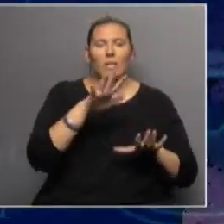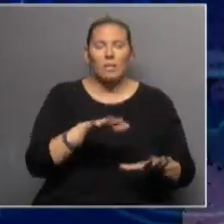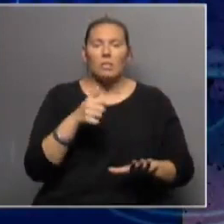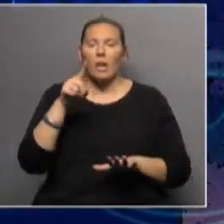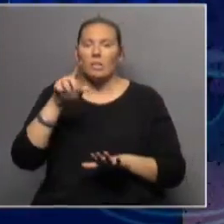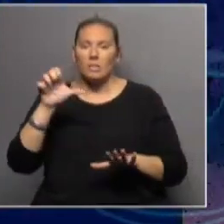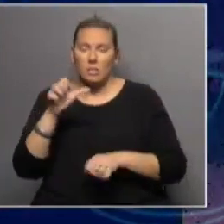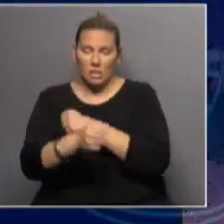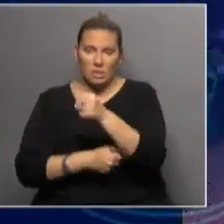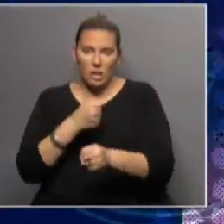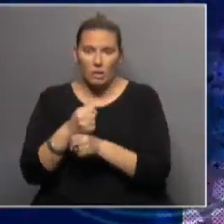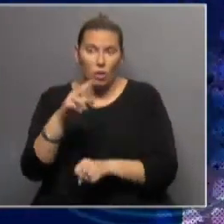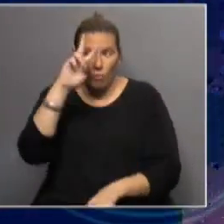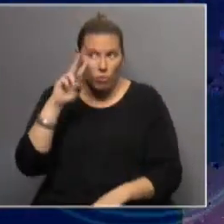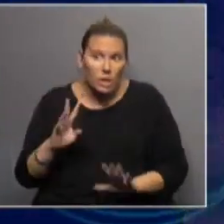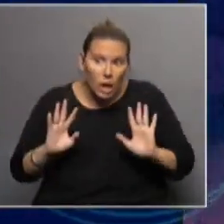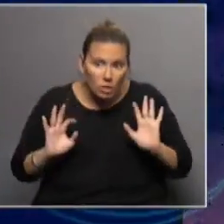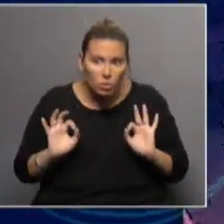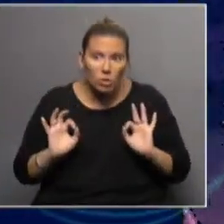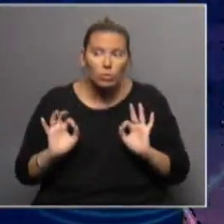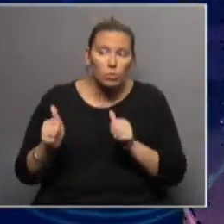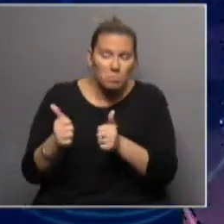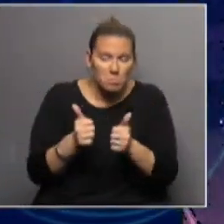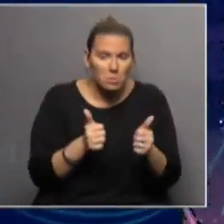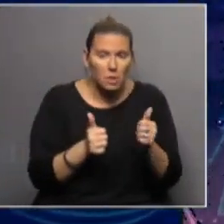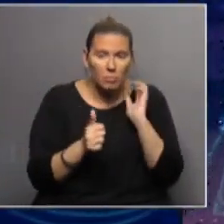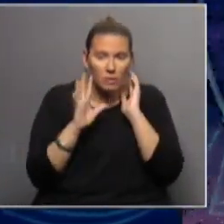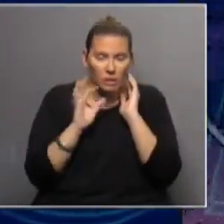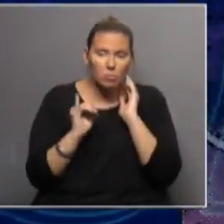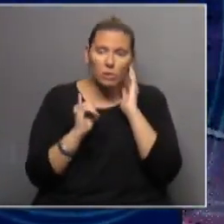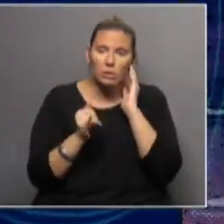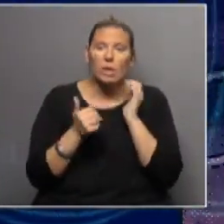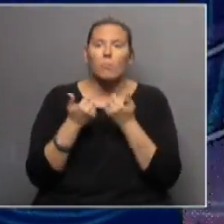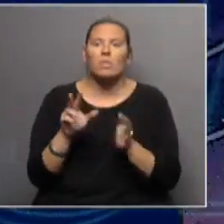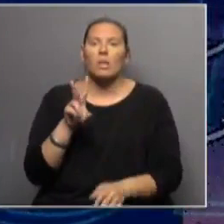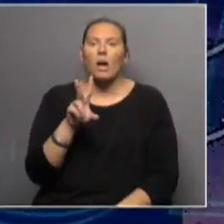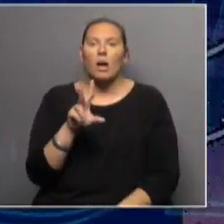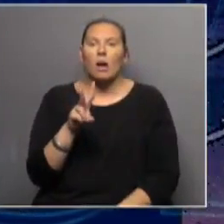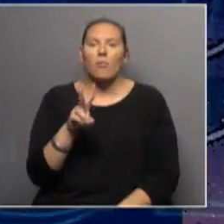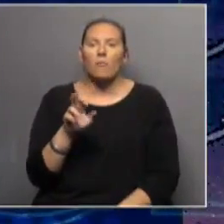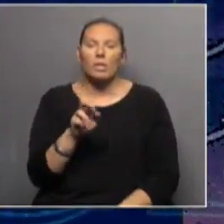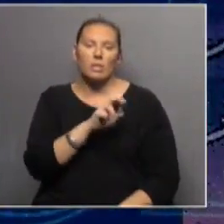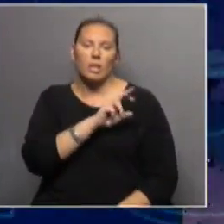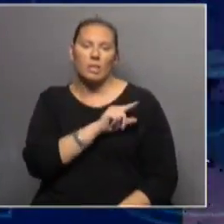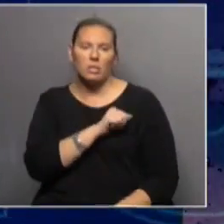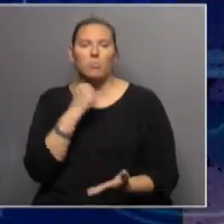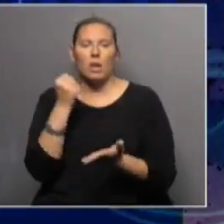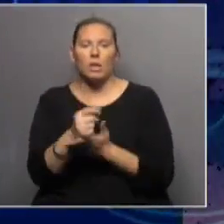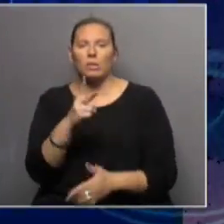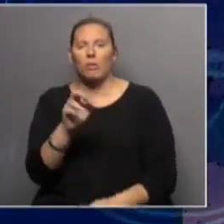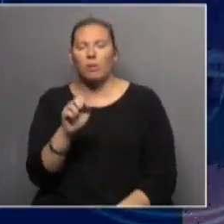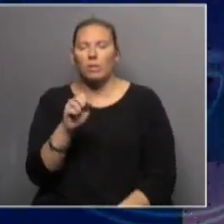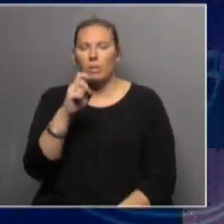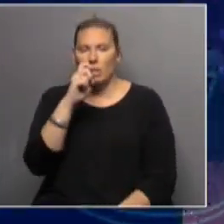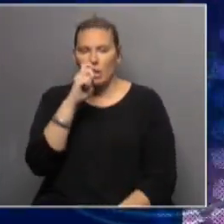verano, si todo va bien y todo hace pensar que vamos a llegar, arranca el 20 de diciembre, hasta el 20 de marzo. En plazas,